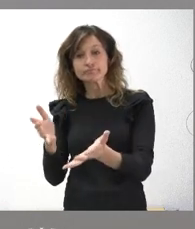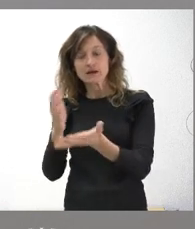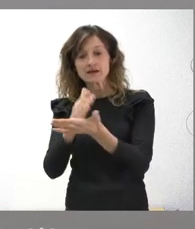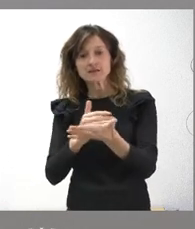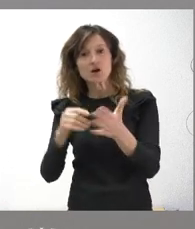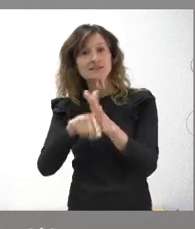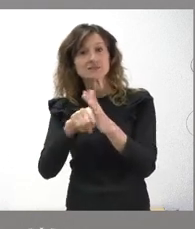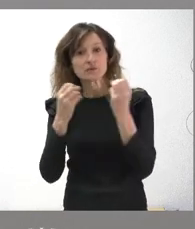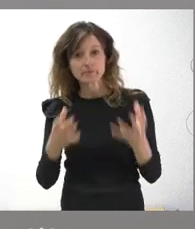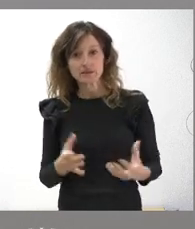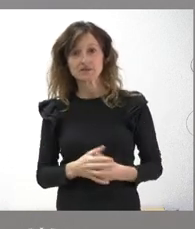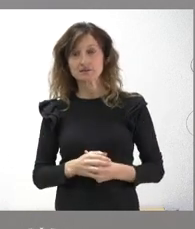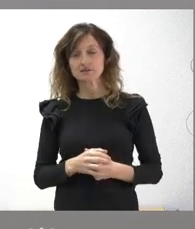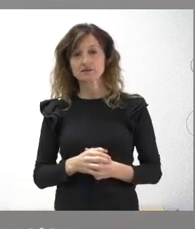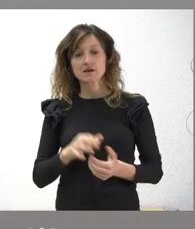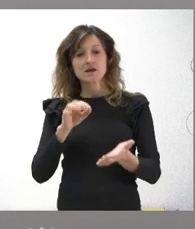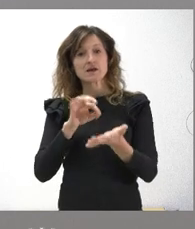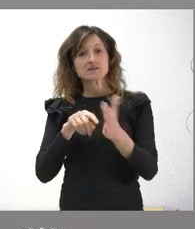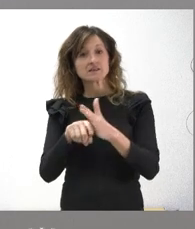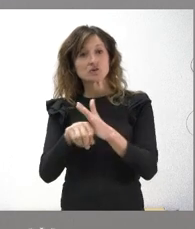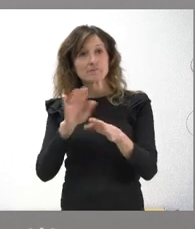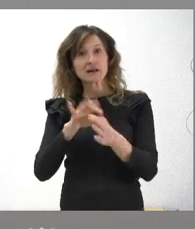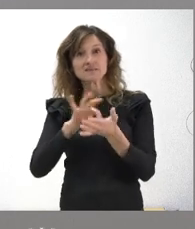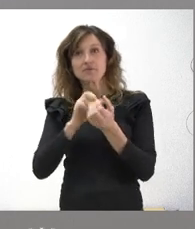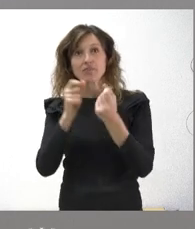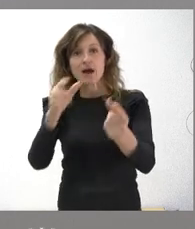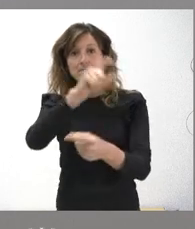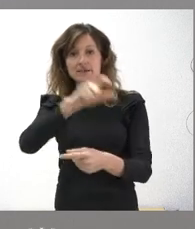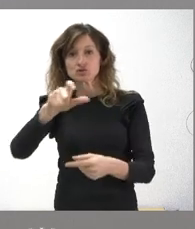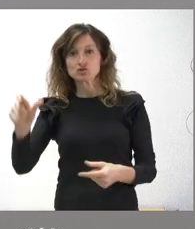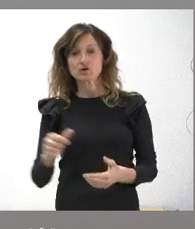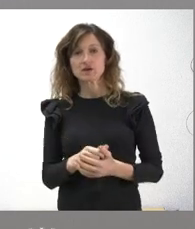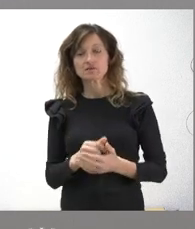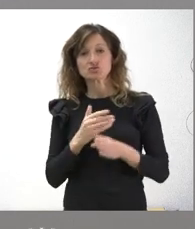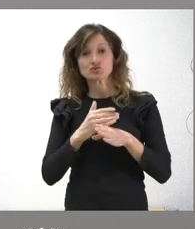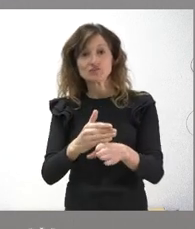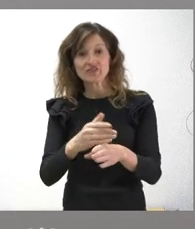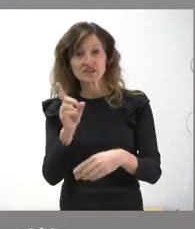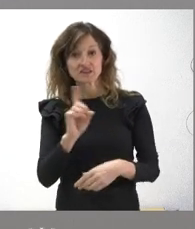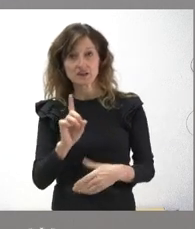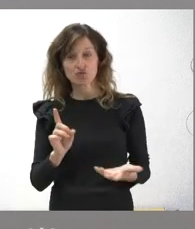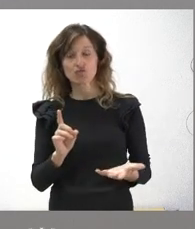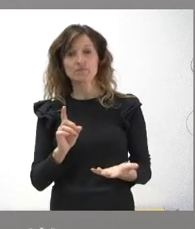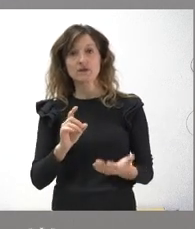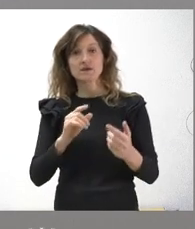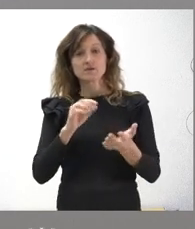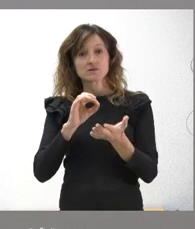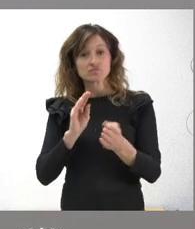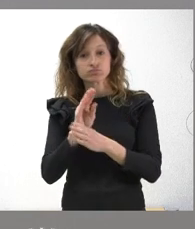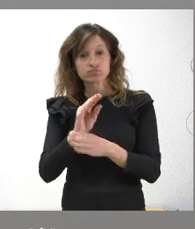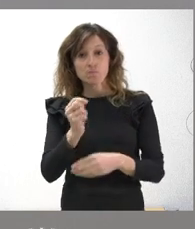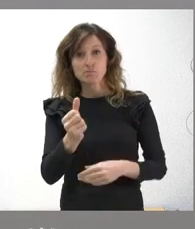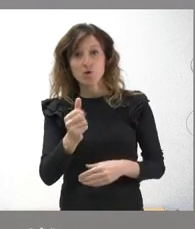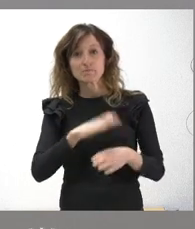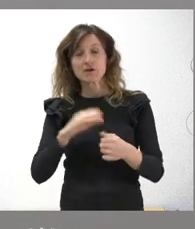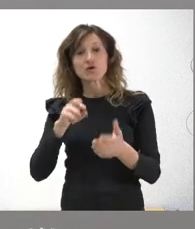gestionan bien se gestionan al servicio de la gente nuestra financiación es insuficiente estamos infra finin cados Pero es verdad que con